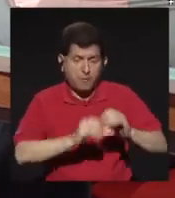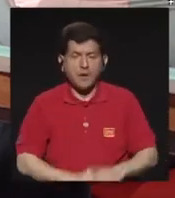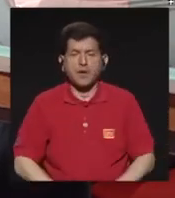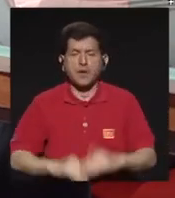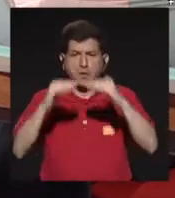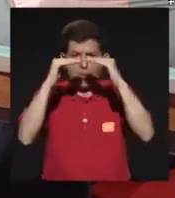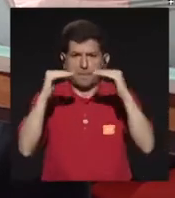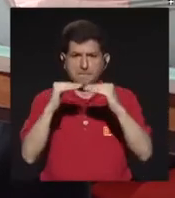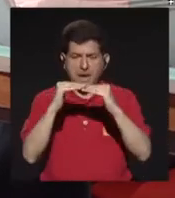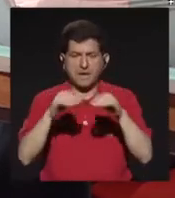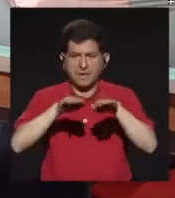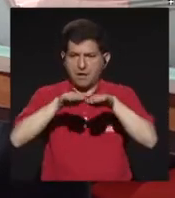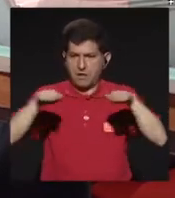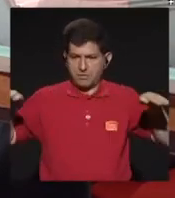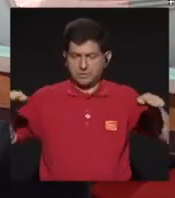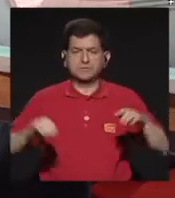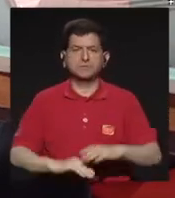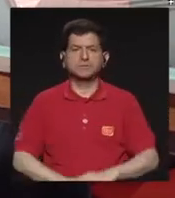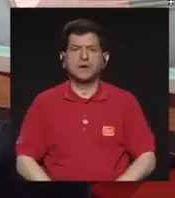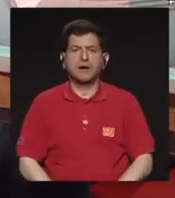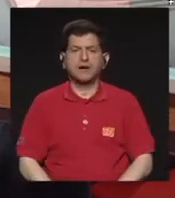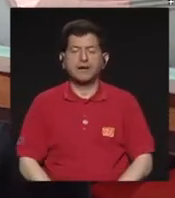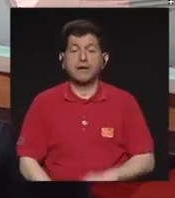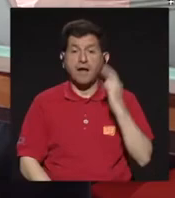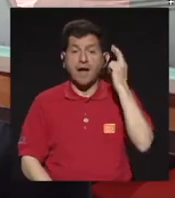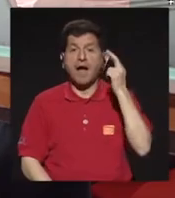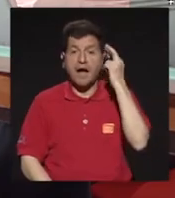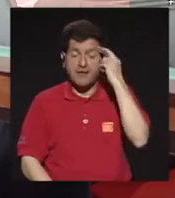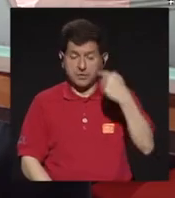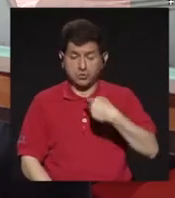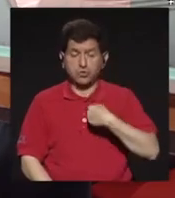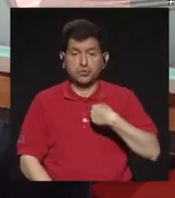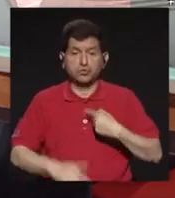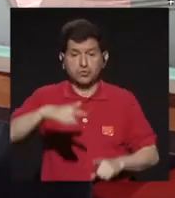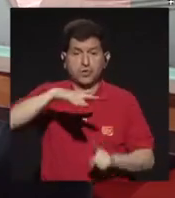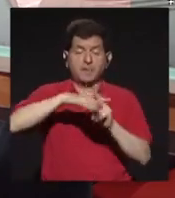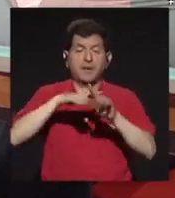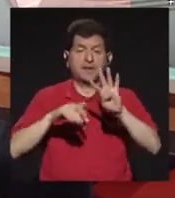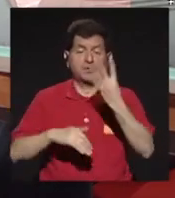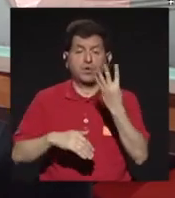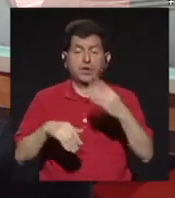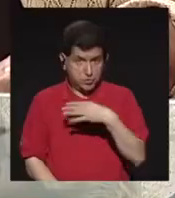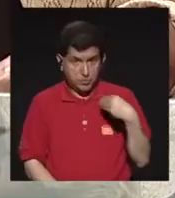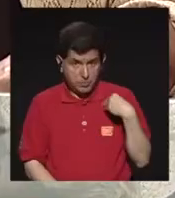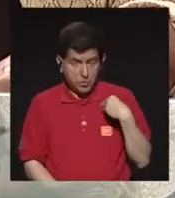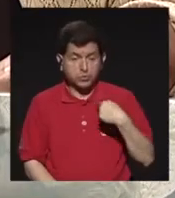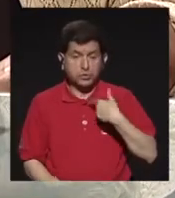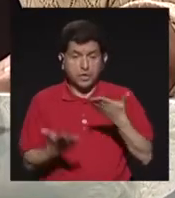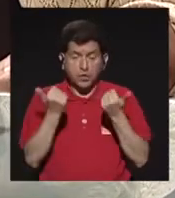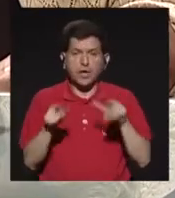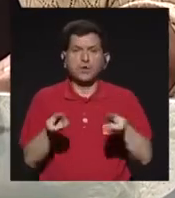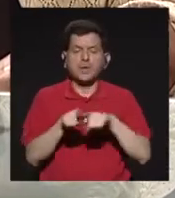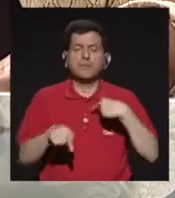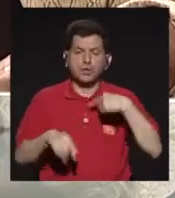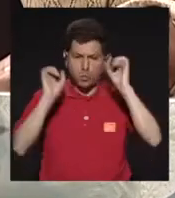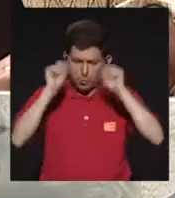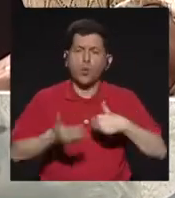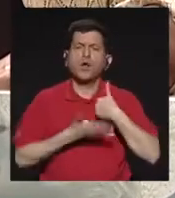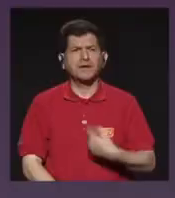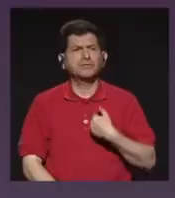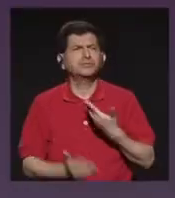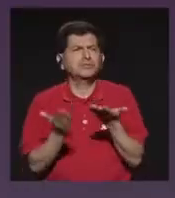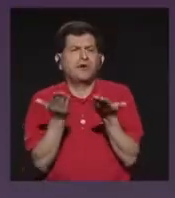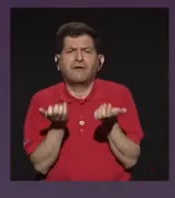paridad horizontal es por esa razón que estoy yo en el cuarto lugar. Vertical. Yo